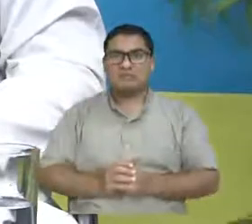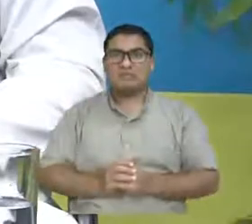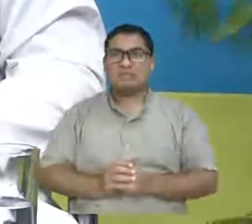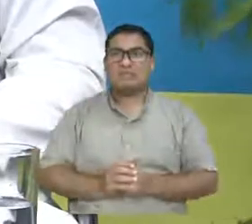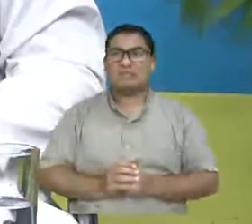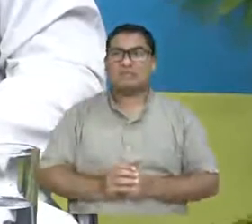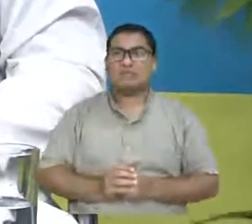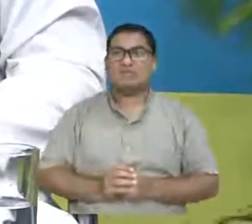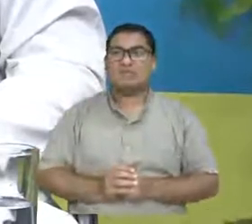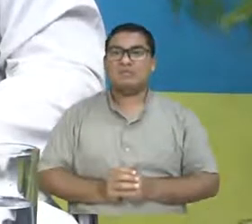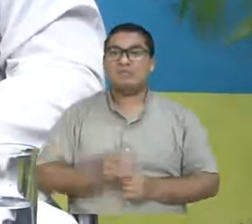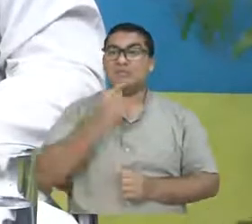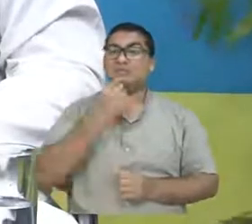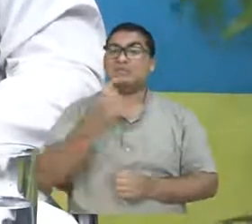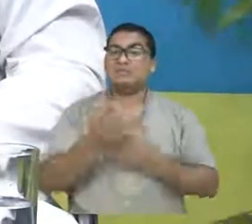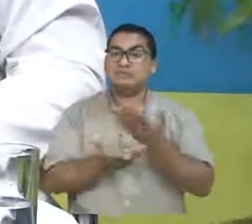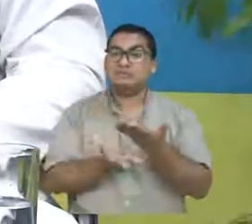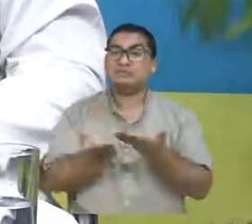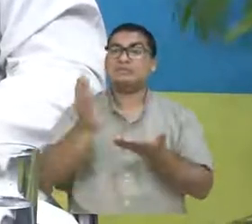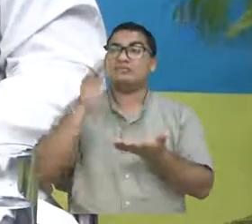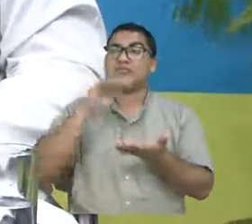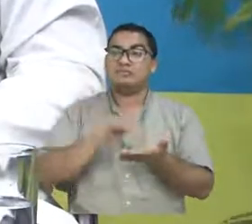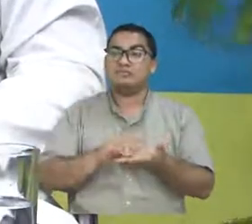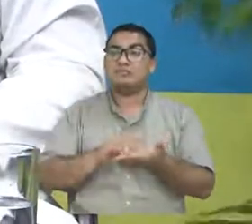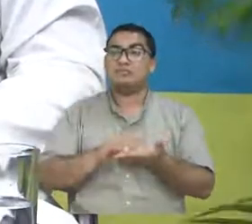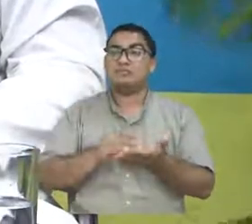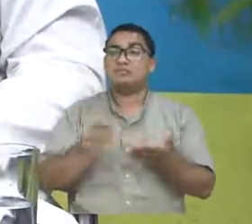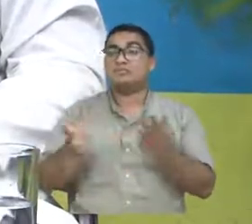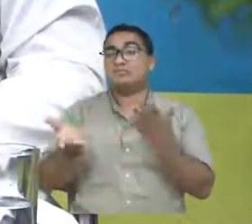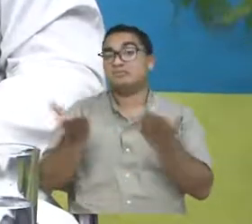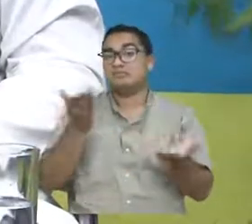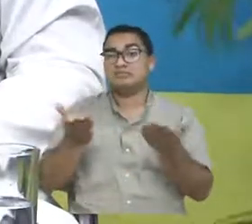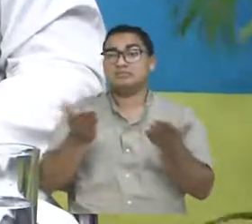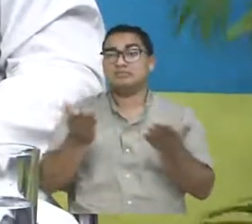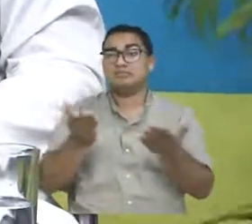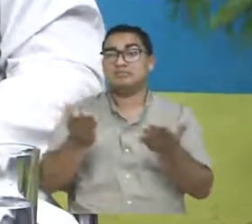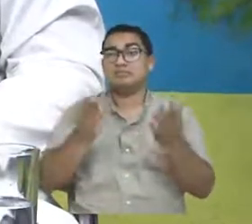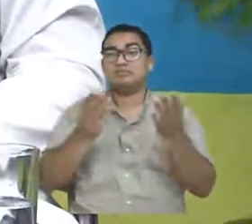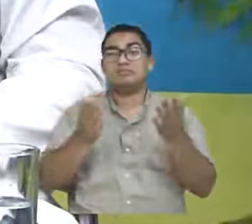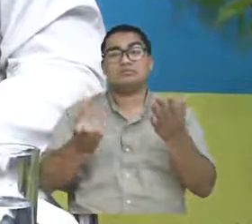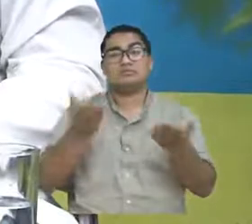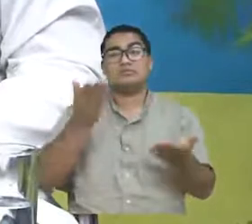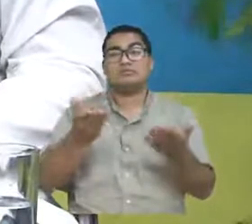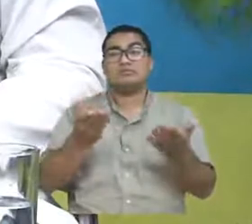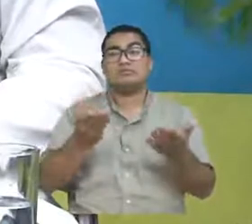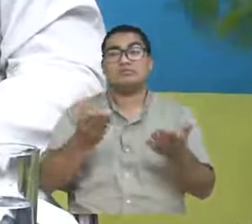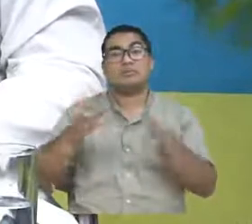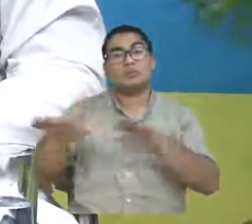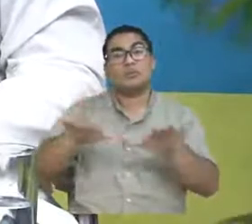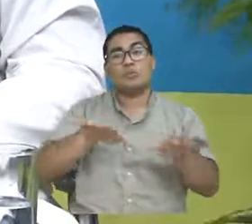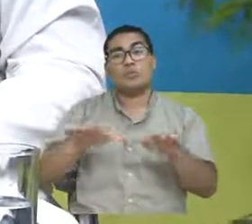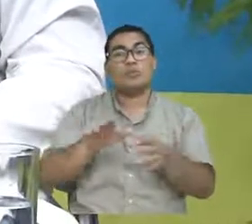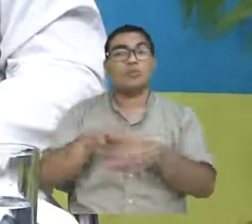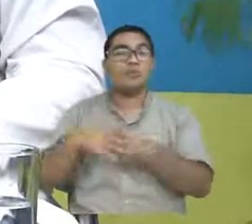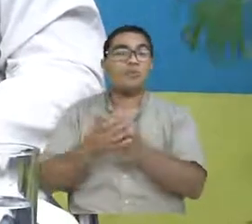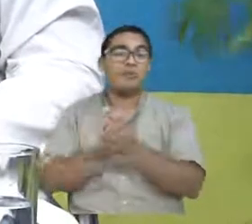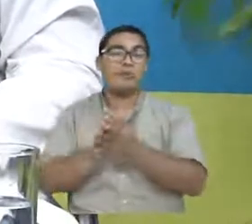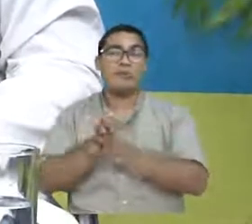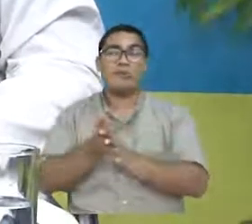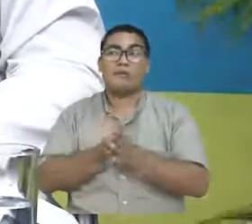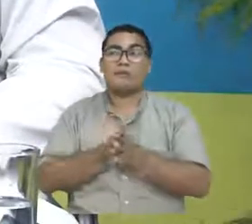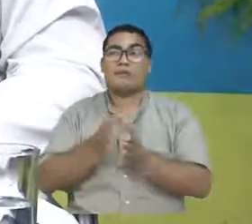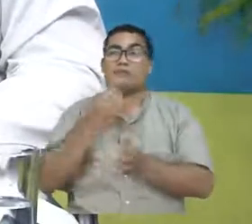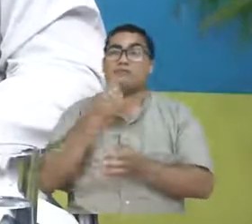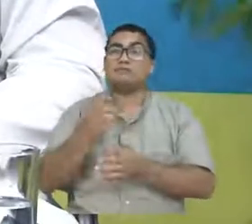como lo digo y lo repito y lo reitero, esto es únicamente para aquellos casos donde no podamos lavarnos las manos y sea